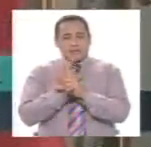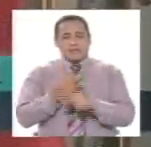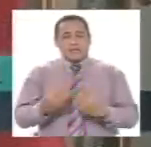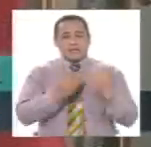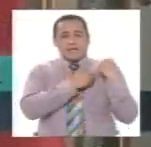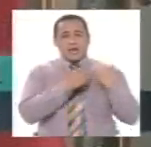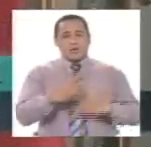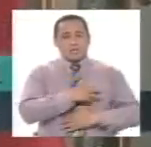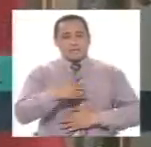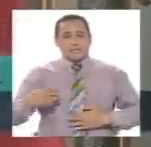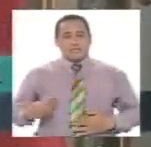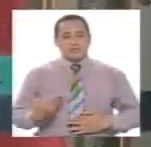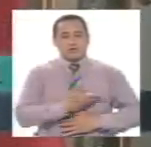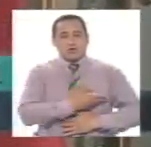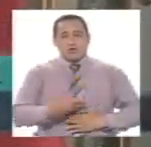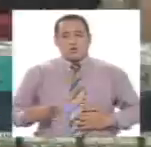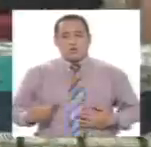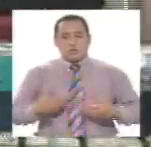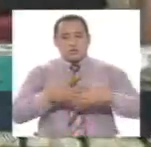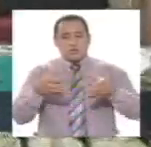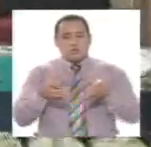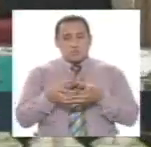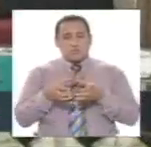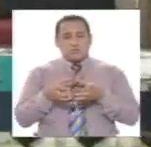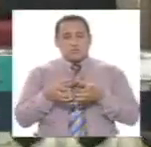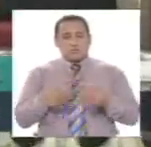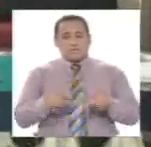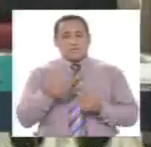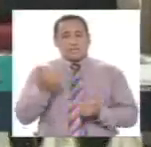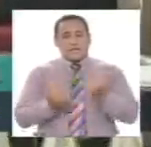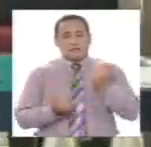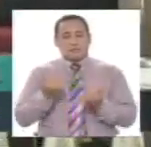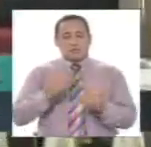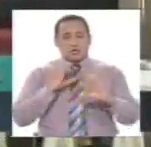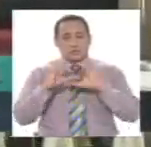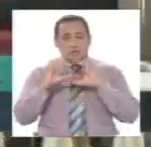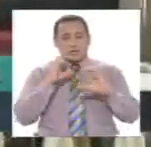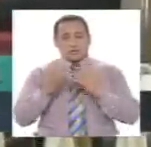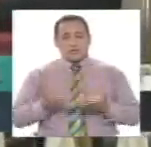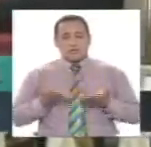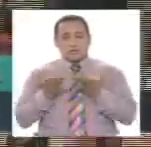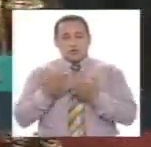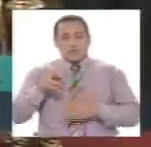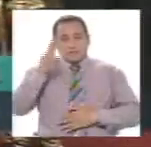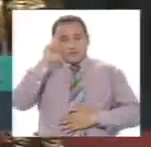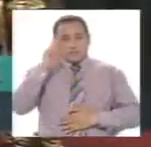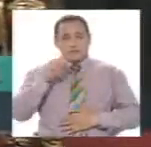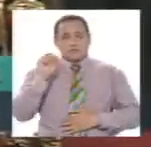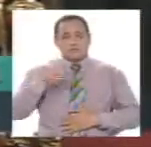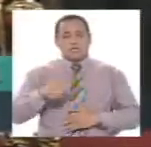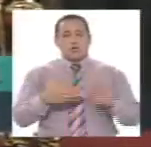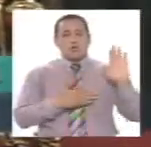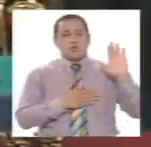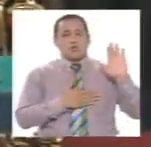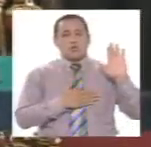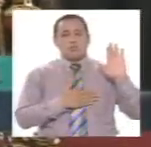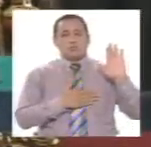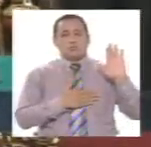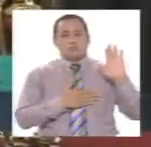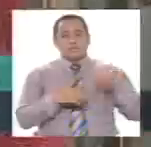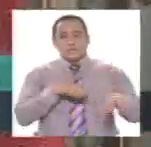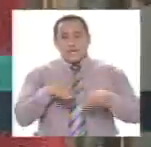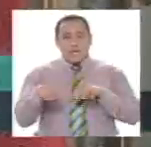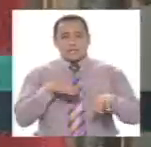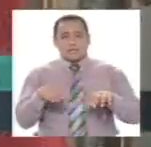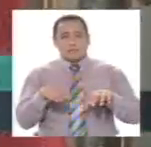el cargo de Ministro de Estado en el Despacho de Transportes y Comunicaciones que os confío. Sí, juro. Si